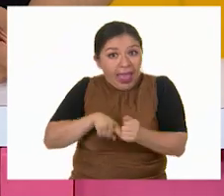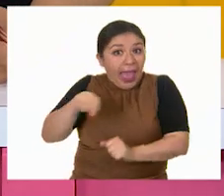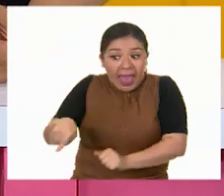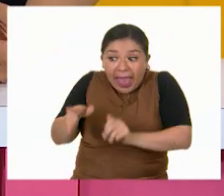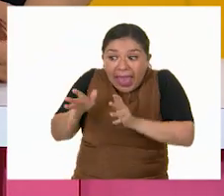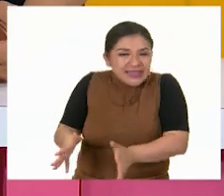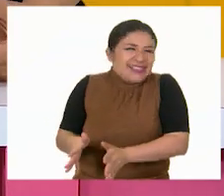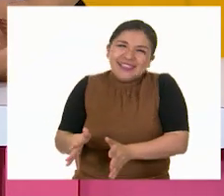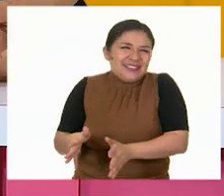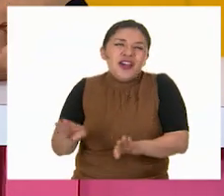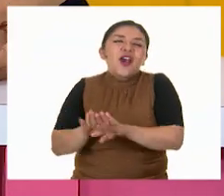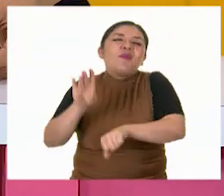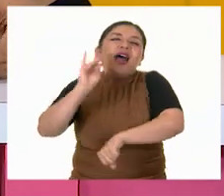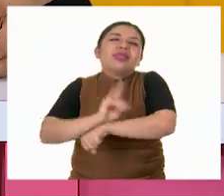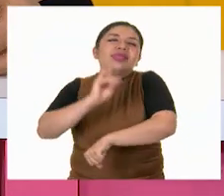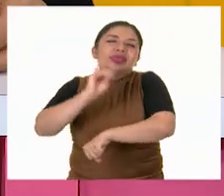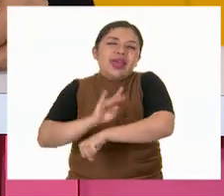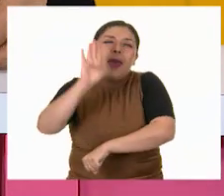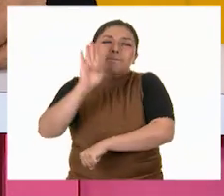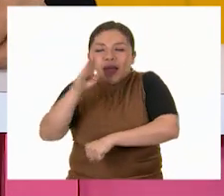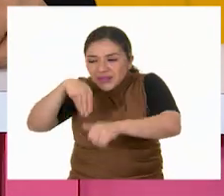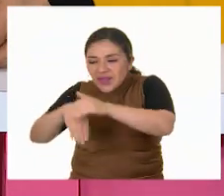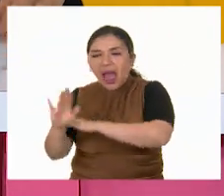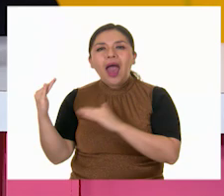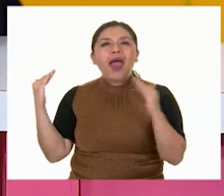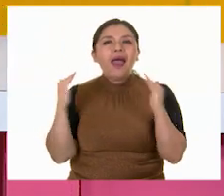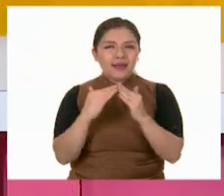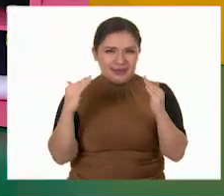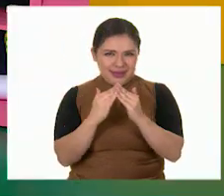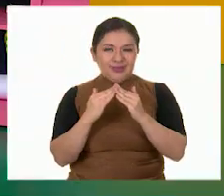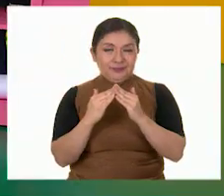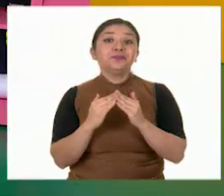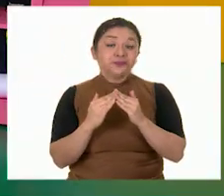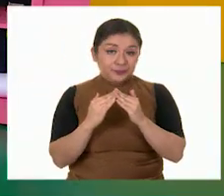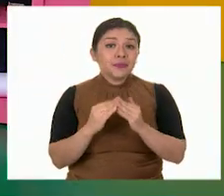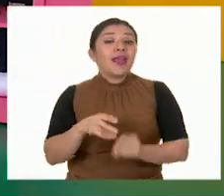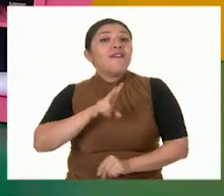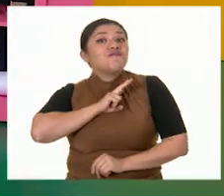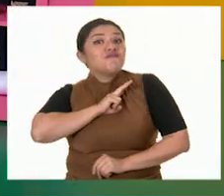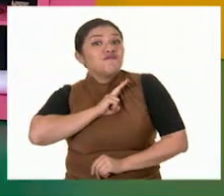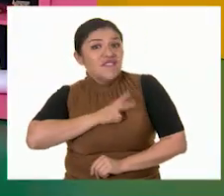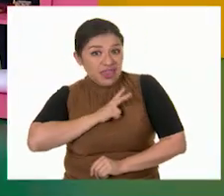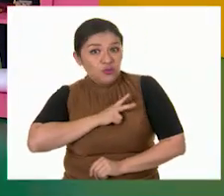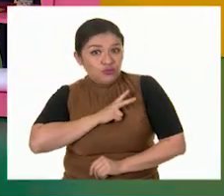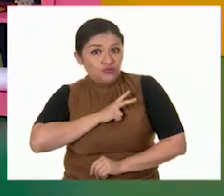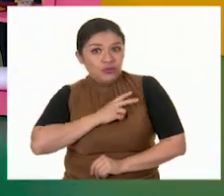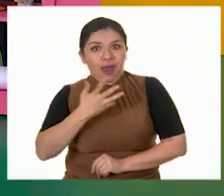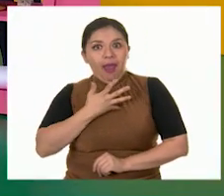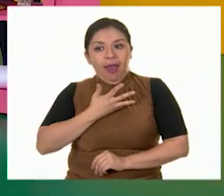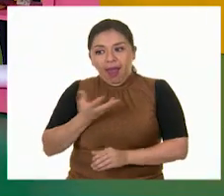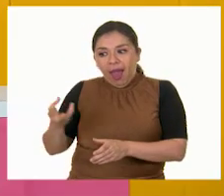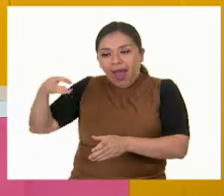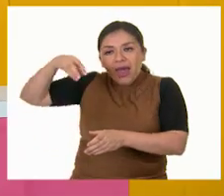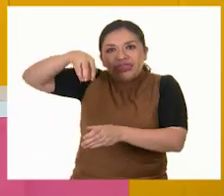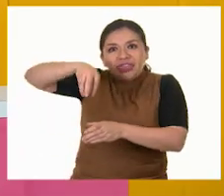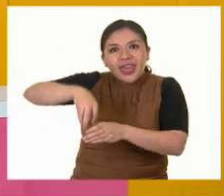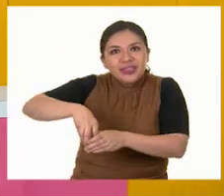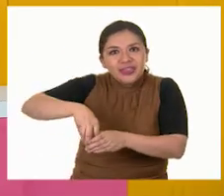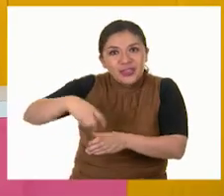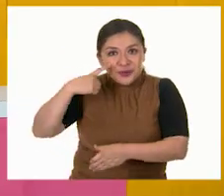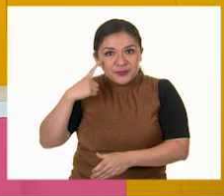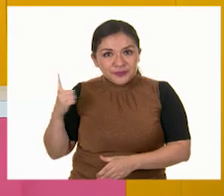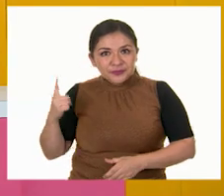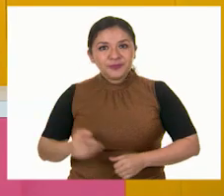así. Es como si fuera su casita. Y entonces el virus o la bacteria van a estar aquí.